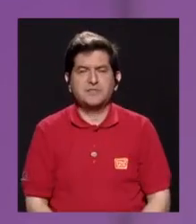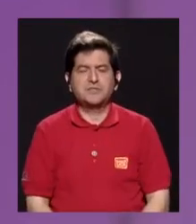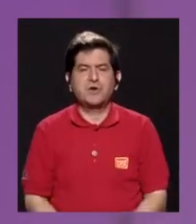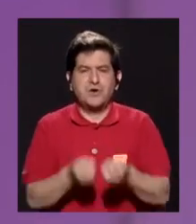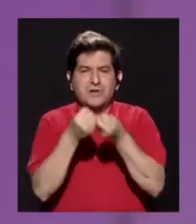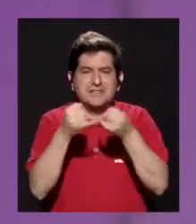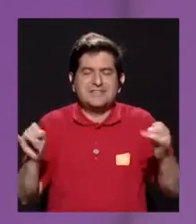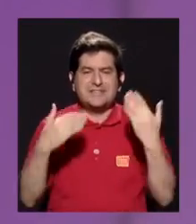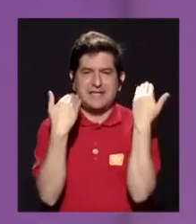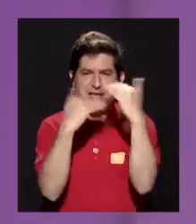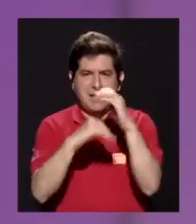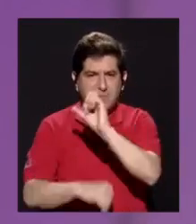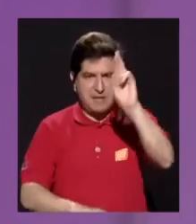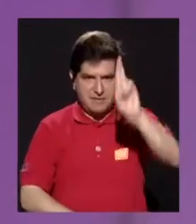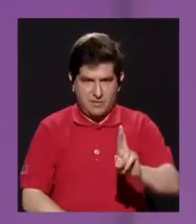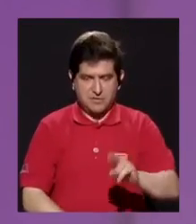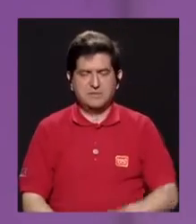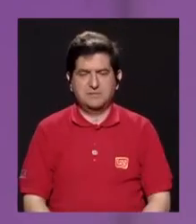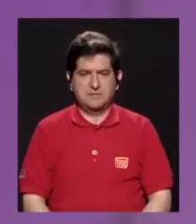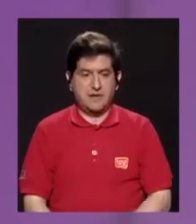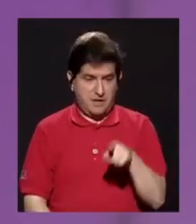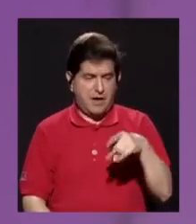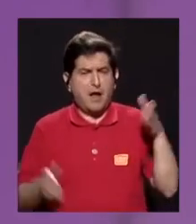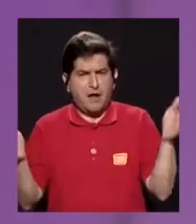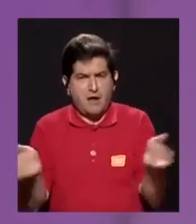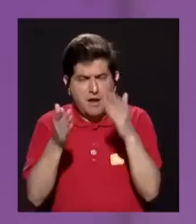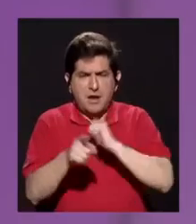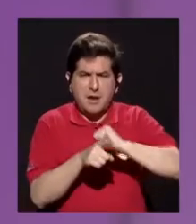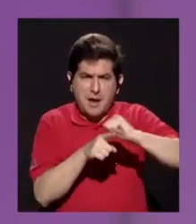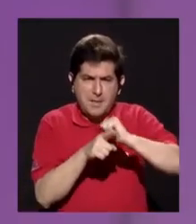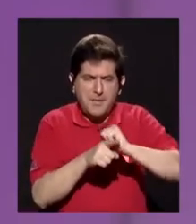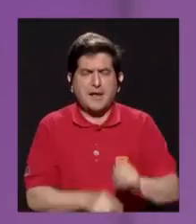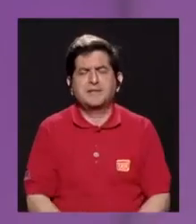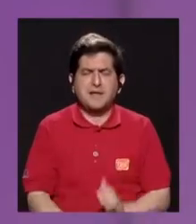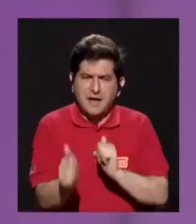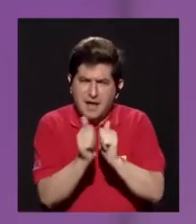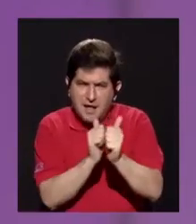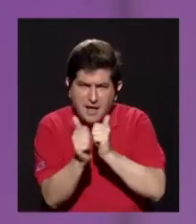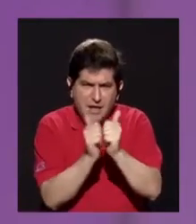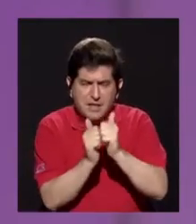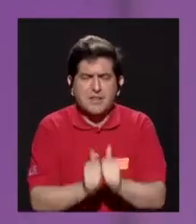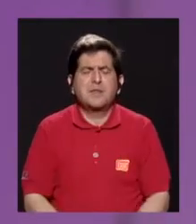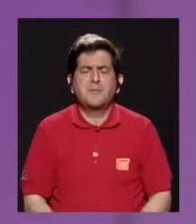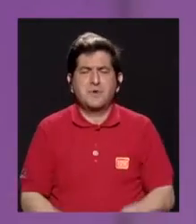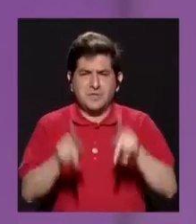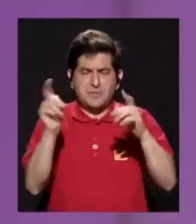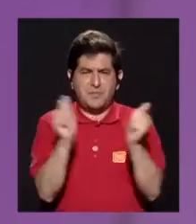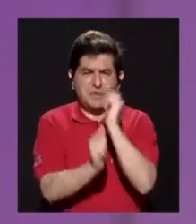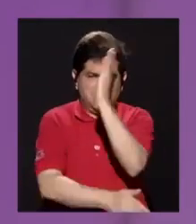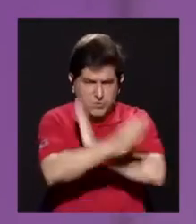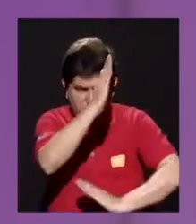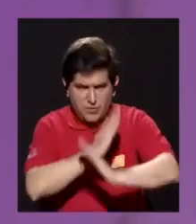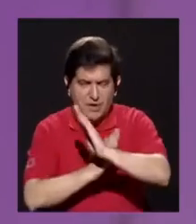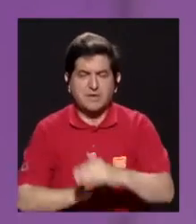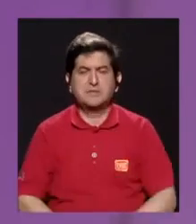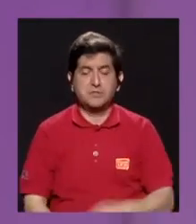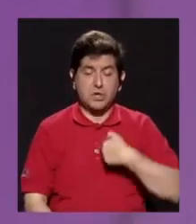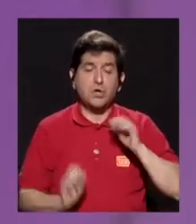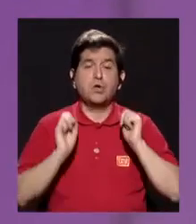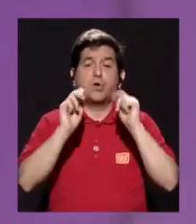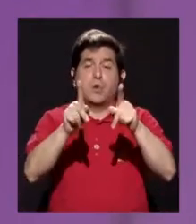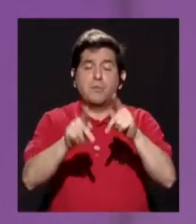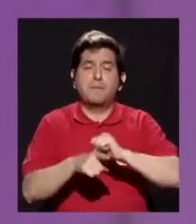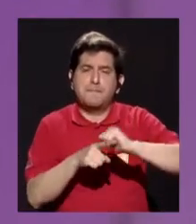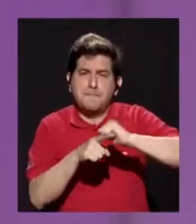Límites Costa Rica, que está fomentando la práctica del deporte adaptado para personas con discapacidad. Entonces con ellos he tenido la